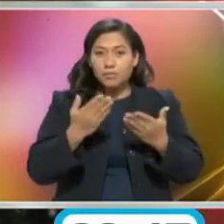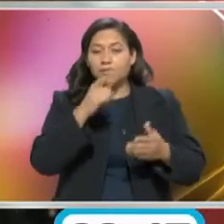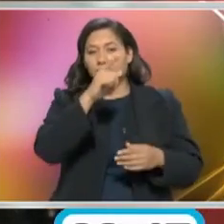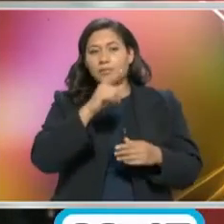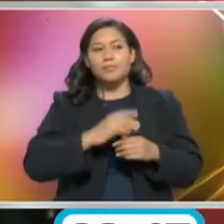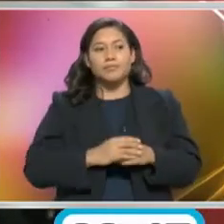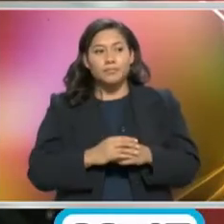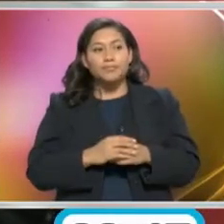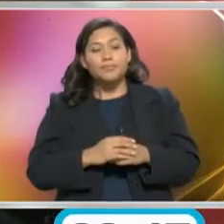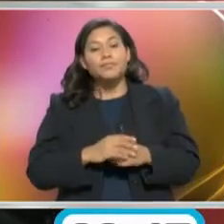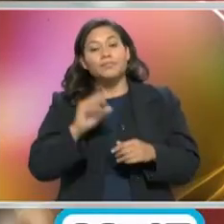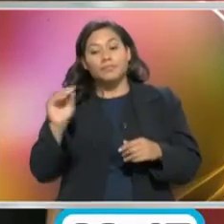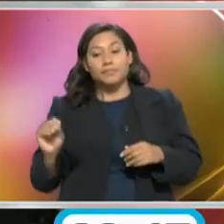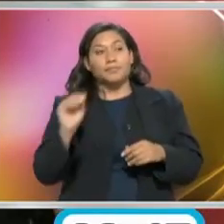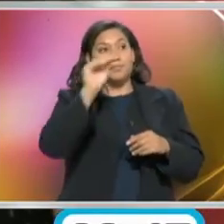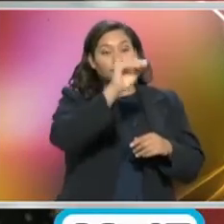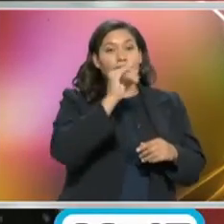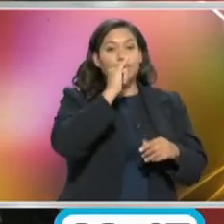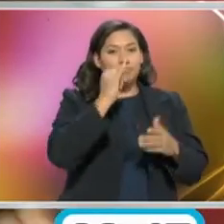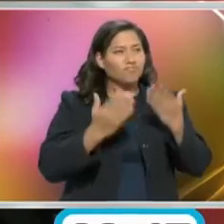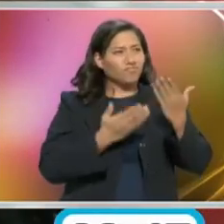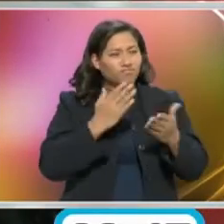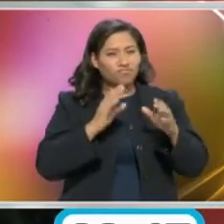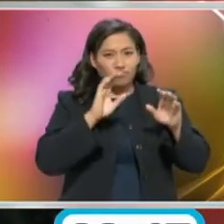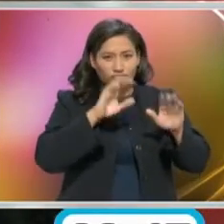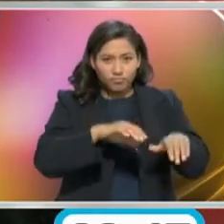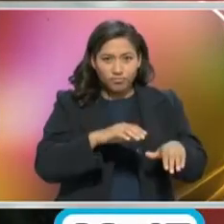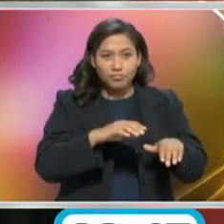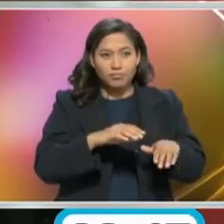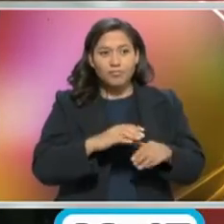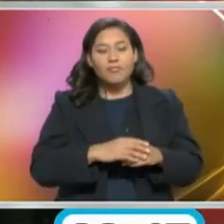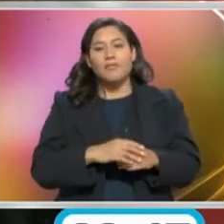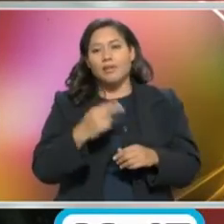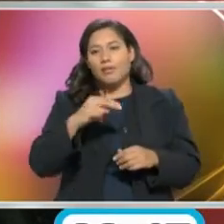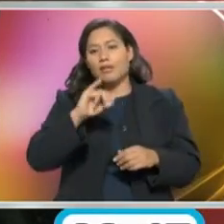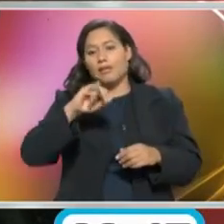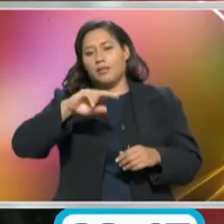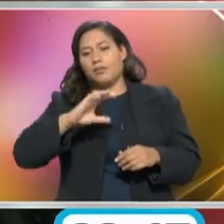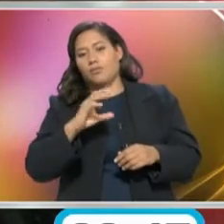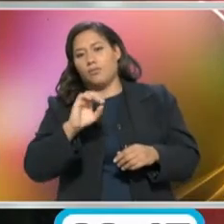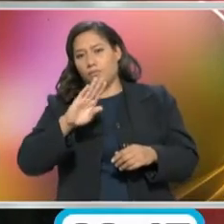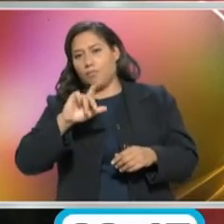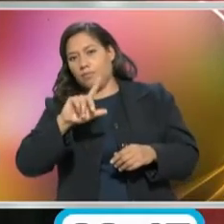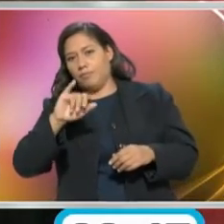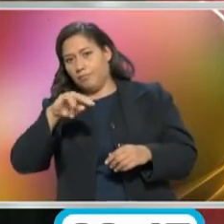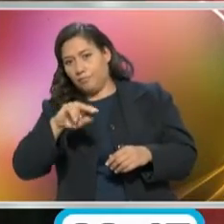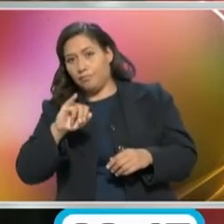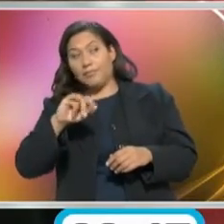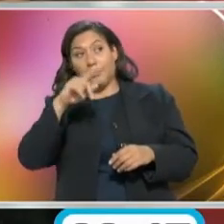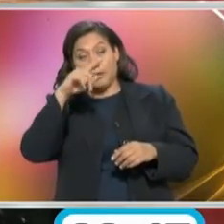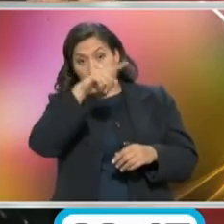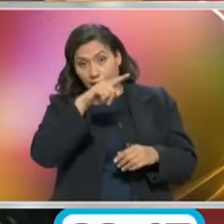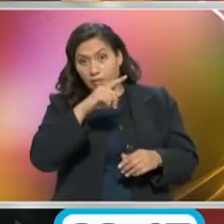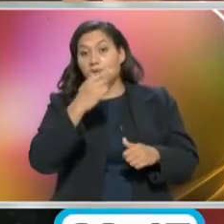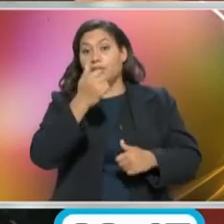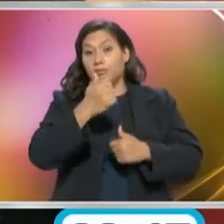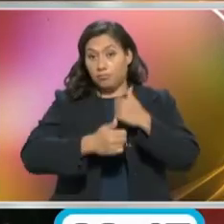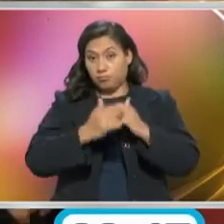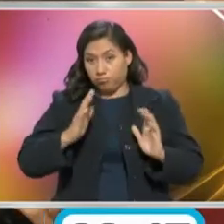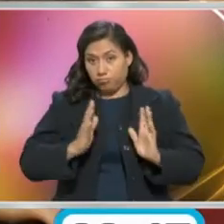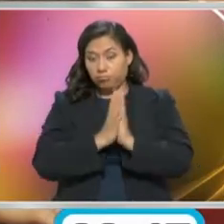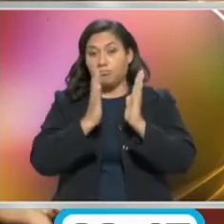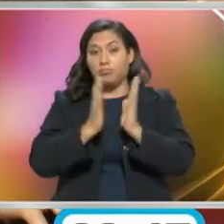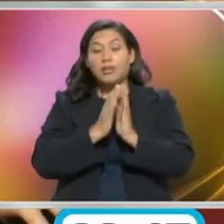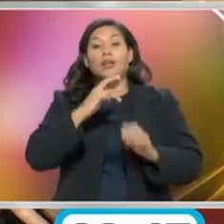17 anni. Ella regresó a Italia para estudiar en el Conservatorio Vincenzo Bellini. Y después yo he hecho un concurso